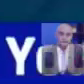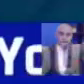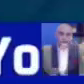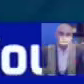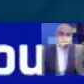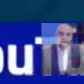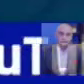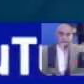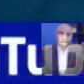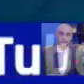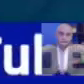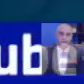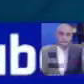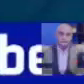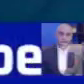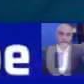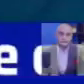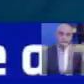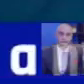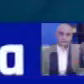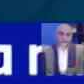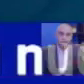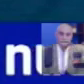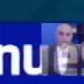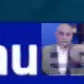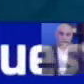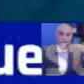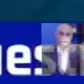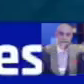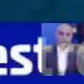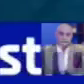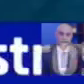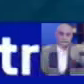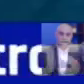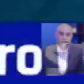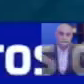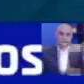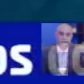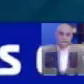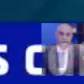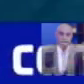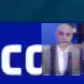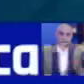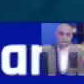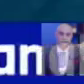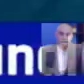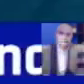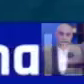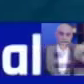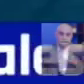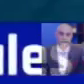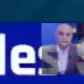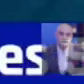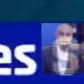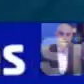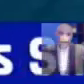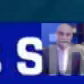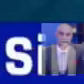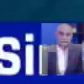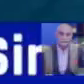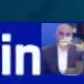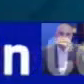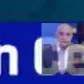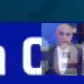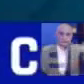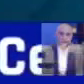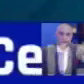mexicano, encabezado en ese momento por Ernesto Zedillo. Que tampoco se nos olvide, público memorioso, que el